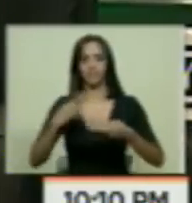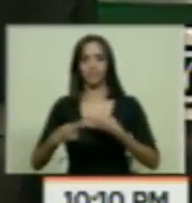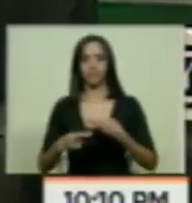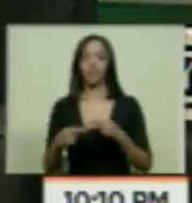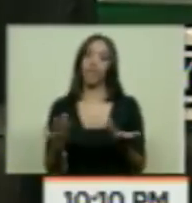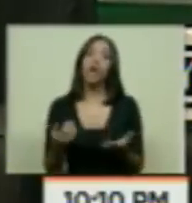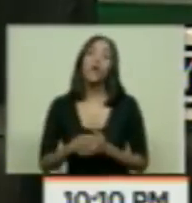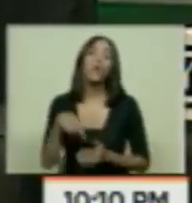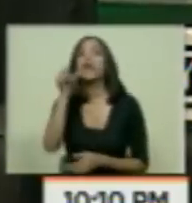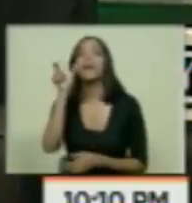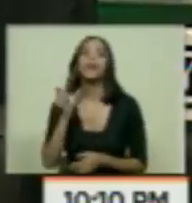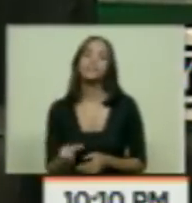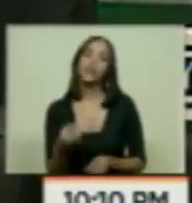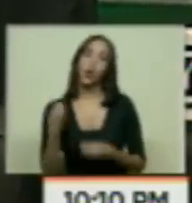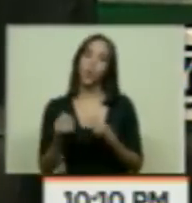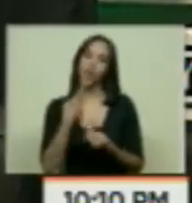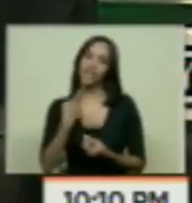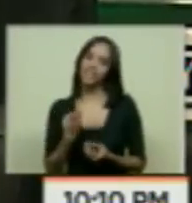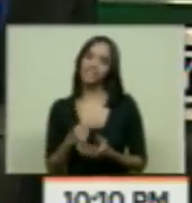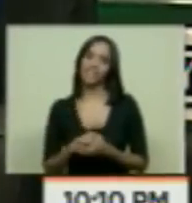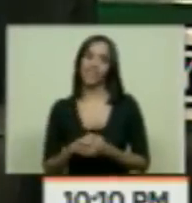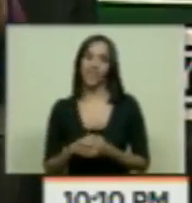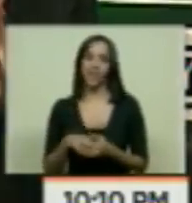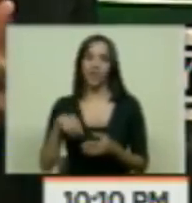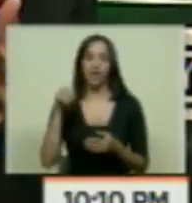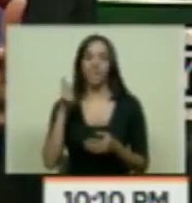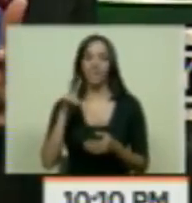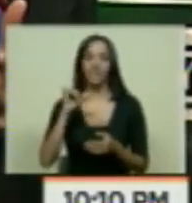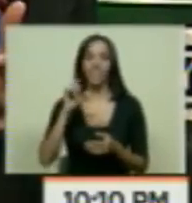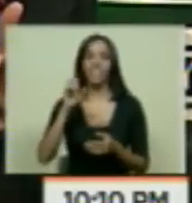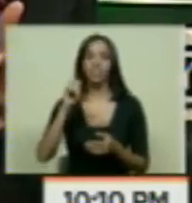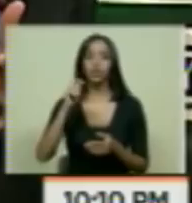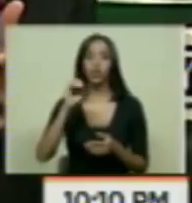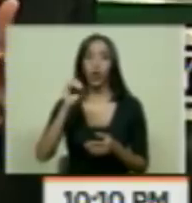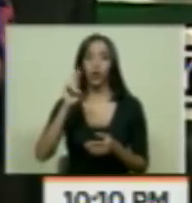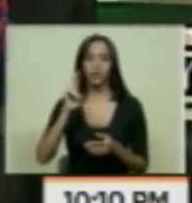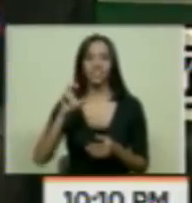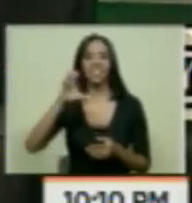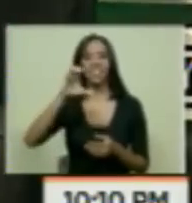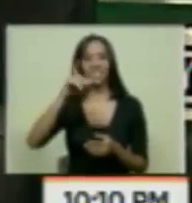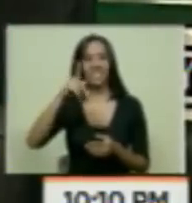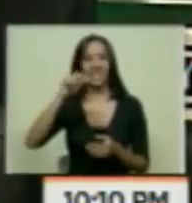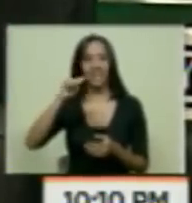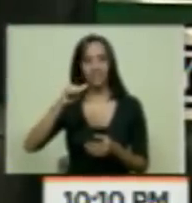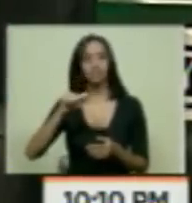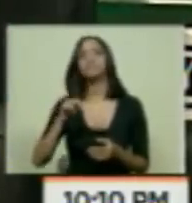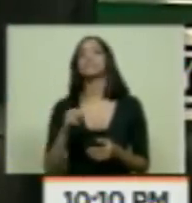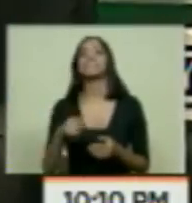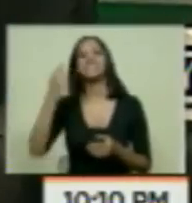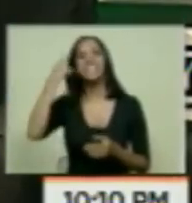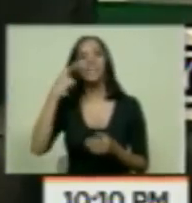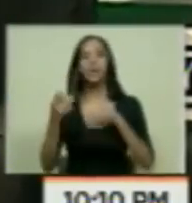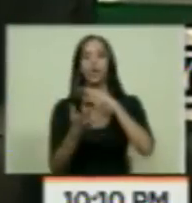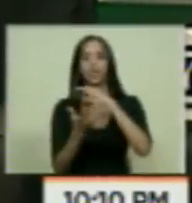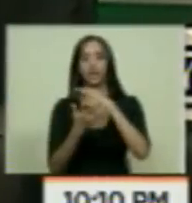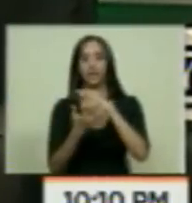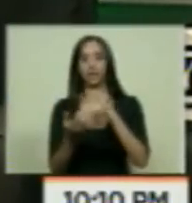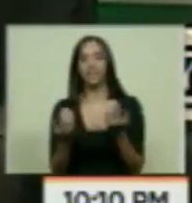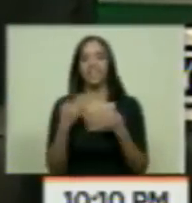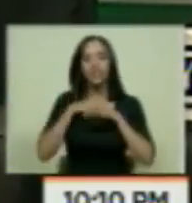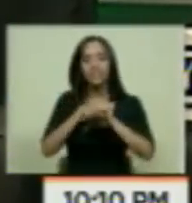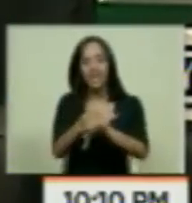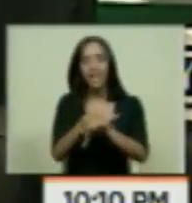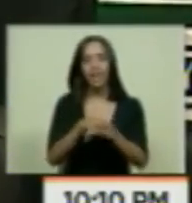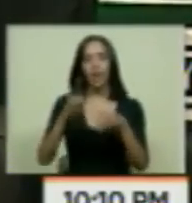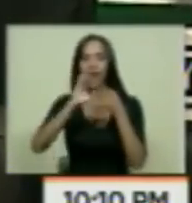una persona que, como lo diría el compañero Víctor Clark, sabe del elemento técnico, pero lo mezcla con el elemento